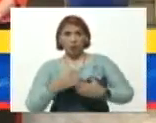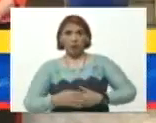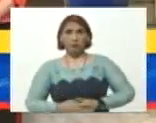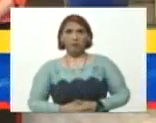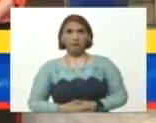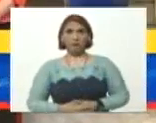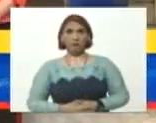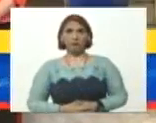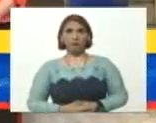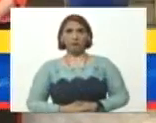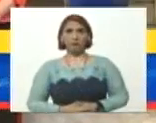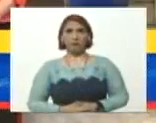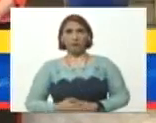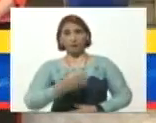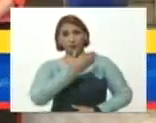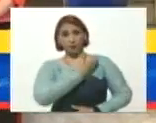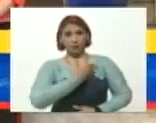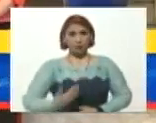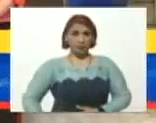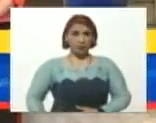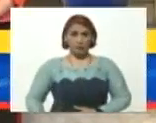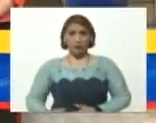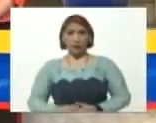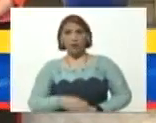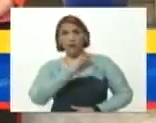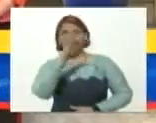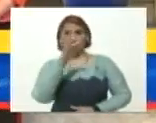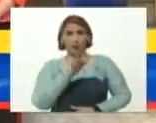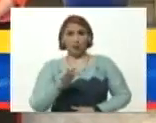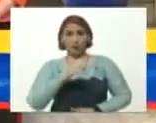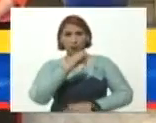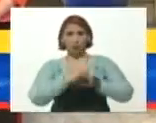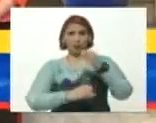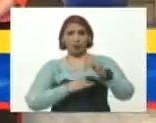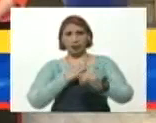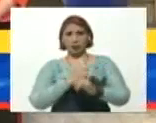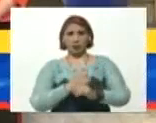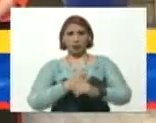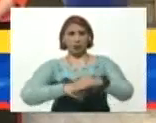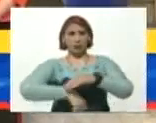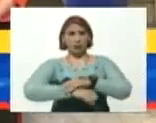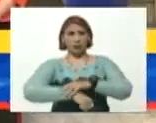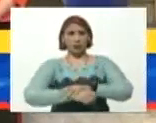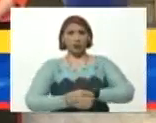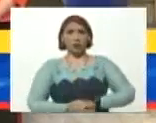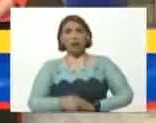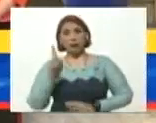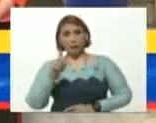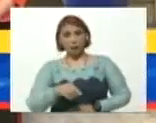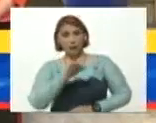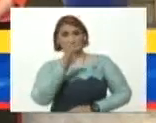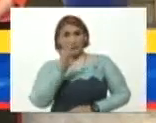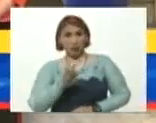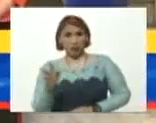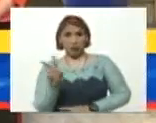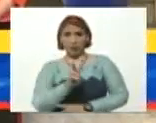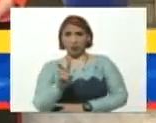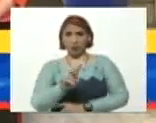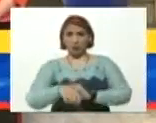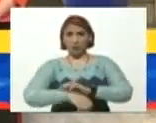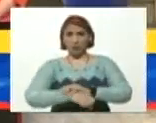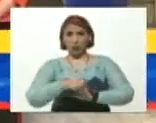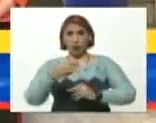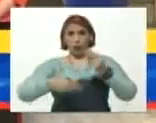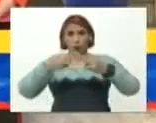nueva al presidente de la FIFA y al presidente de la Federación Venezolana de Fútbol de la construcción del